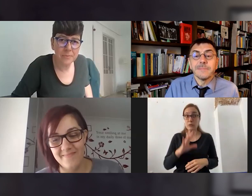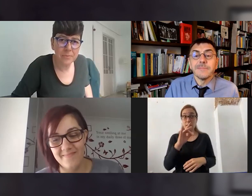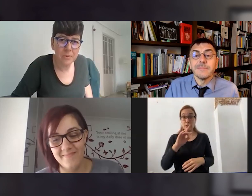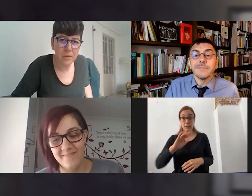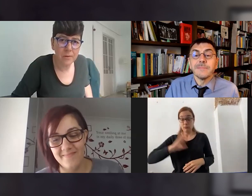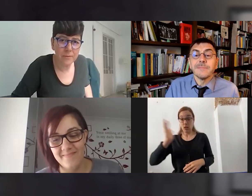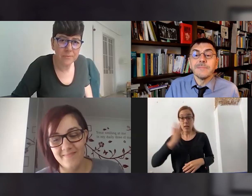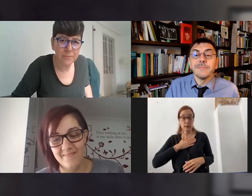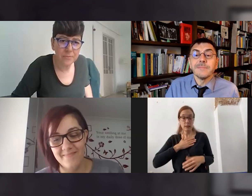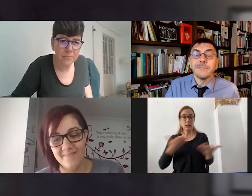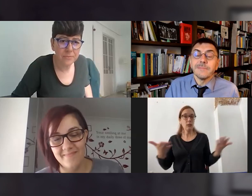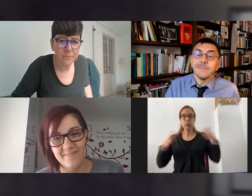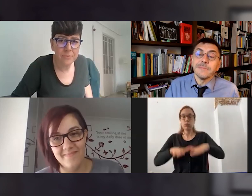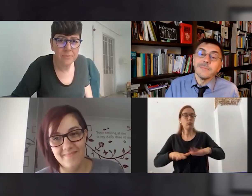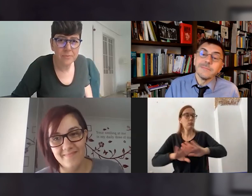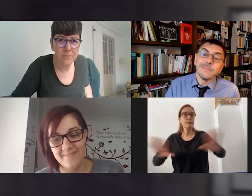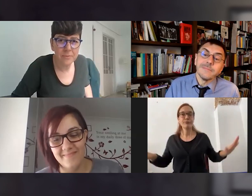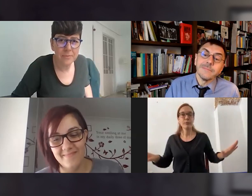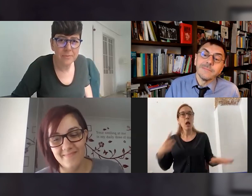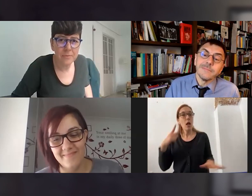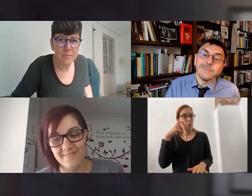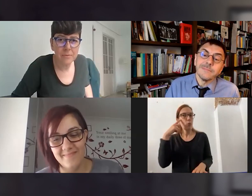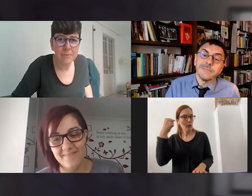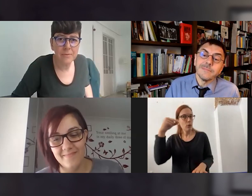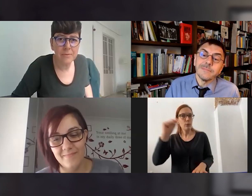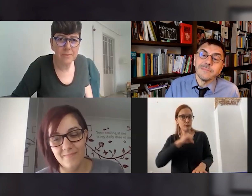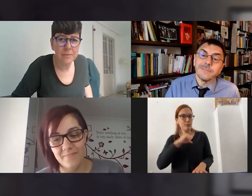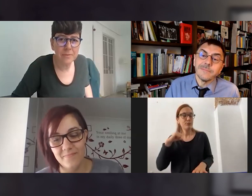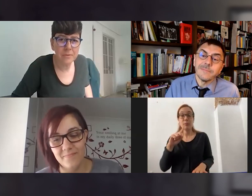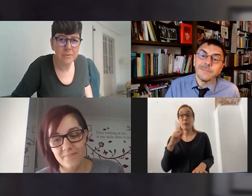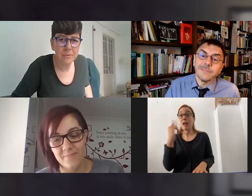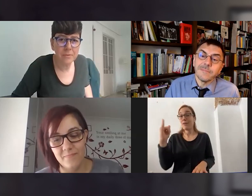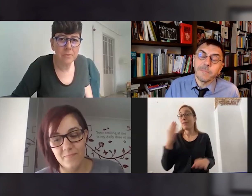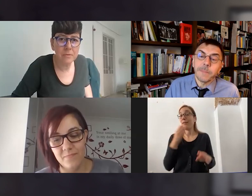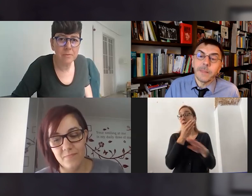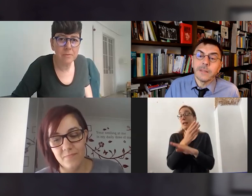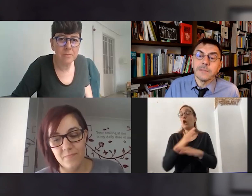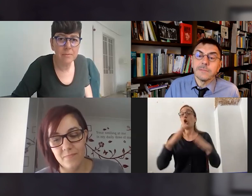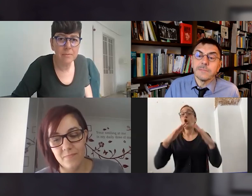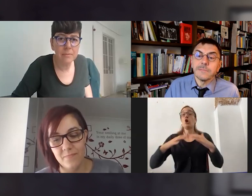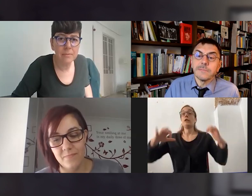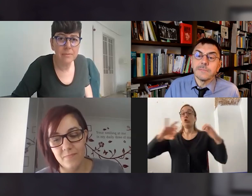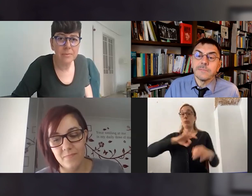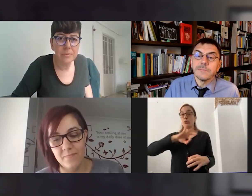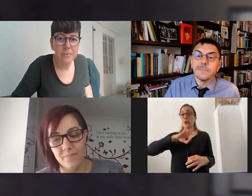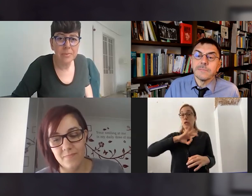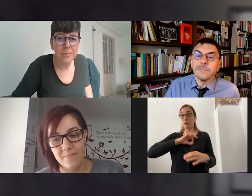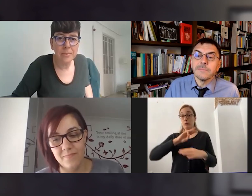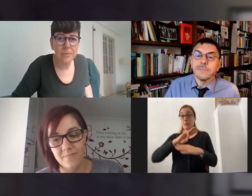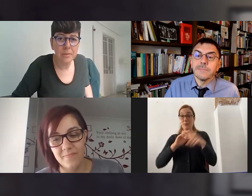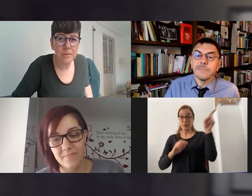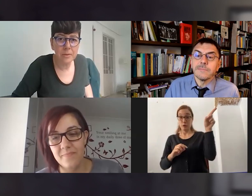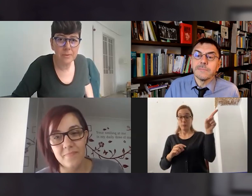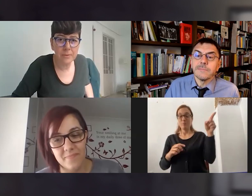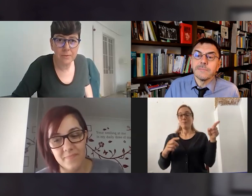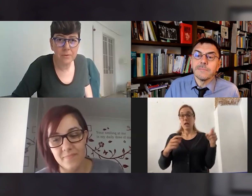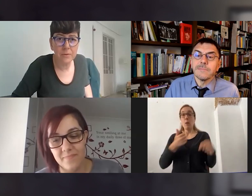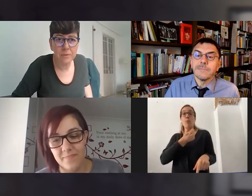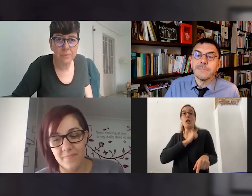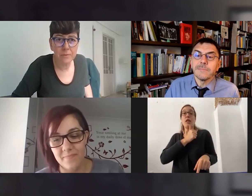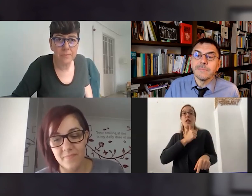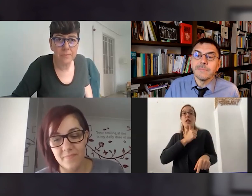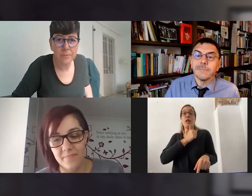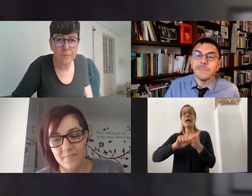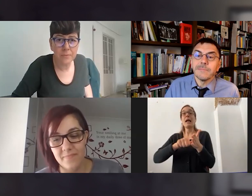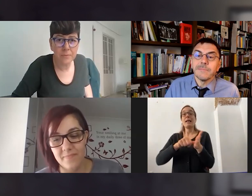recuerdo una anécdota personal muy rápida. La primera vez que fui al Congreso de los Diputados, veía que los policías, cuando enseñaba el carnet de diputado, se te